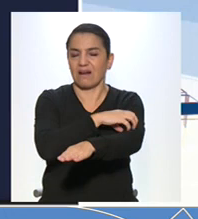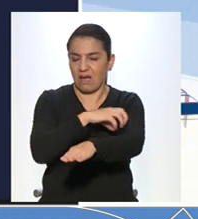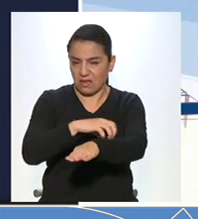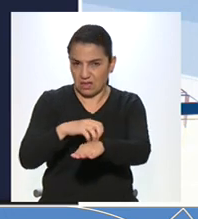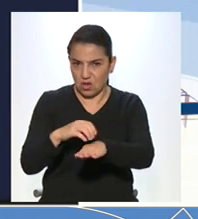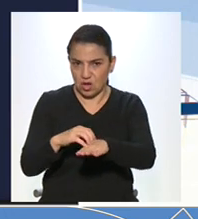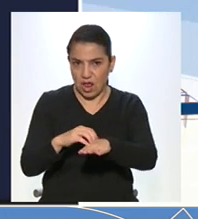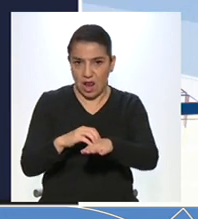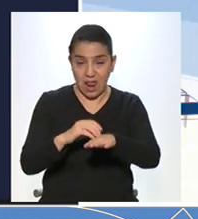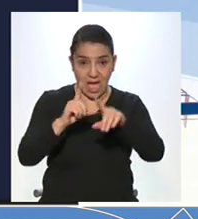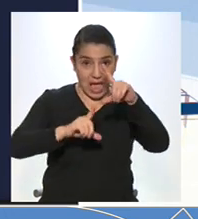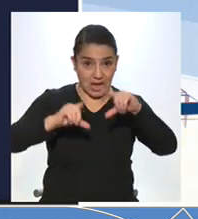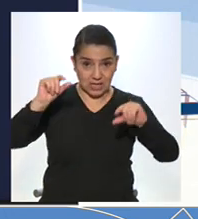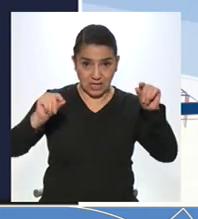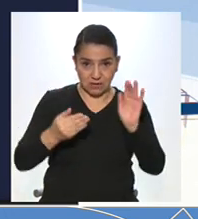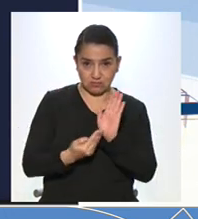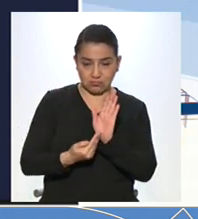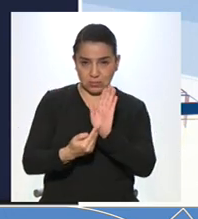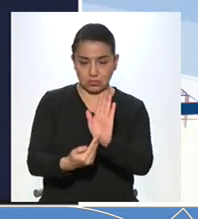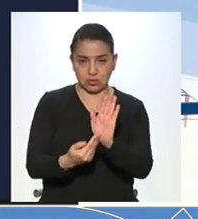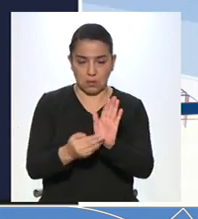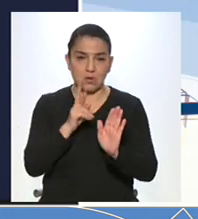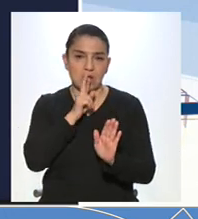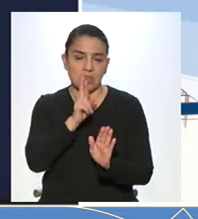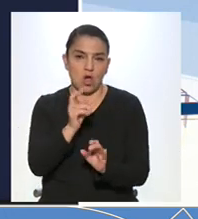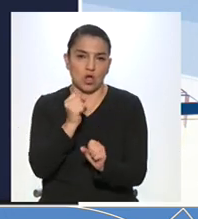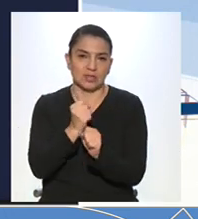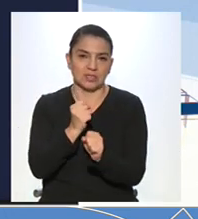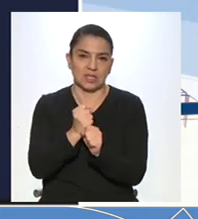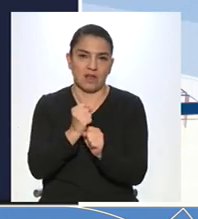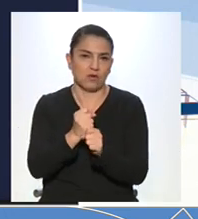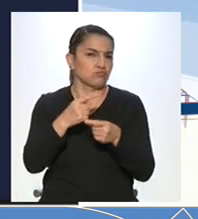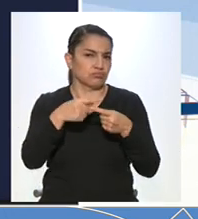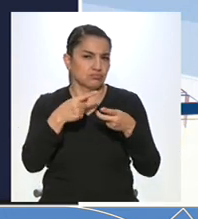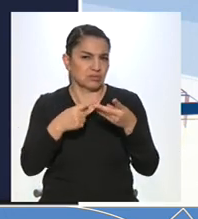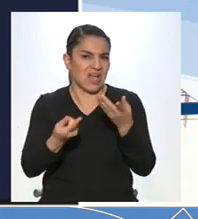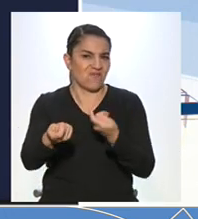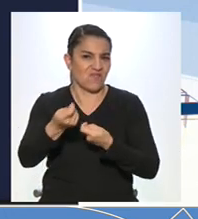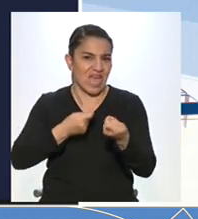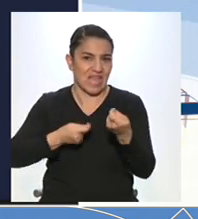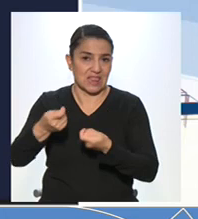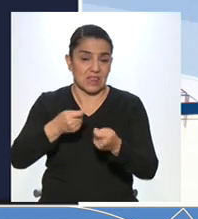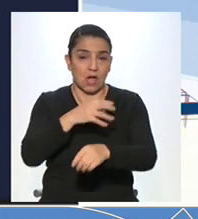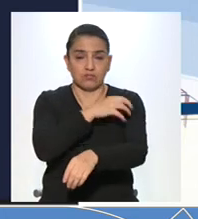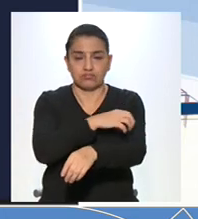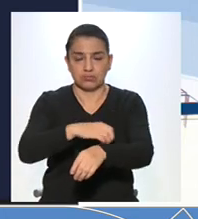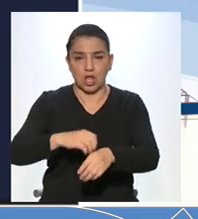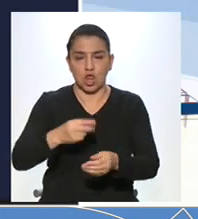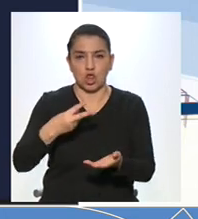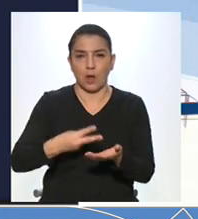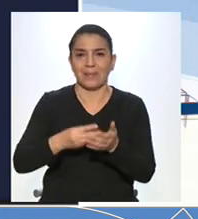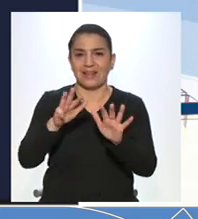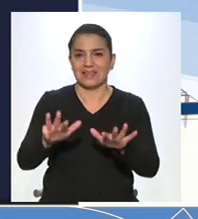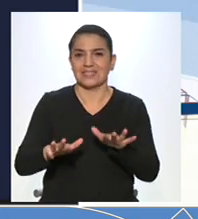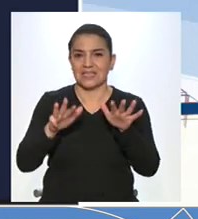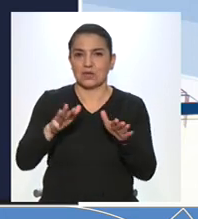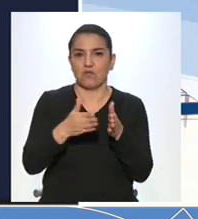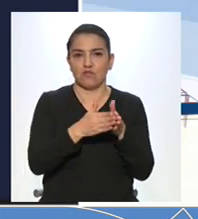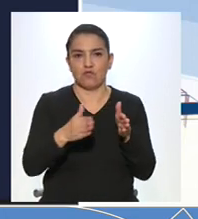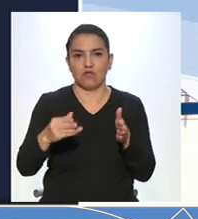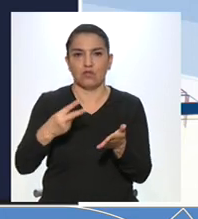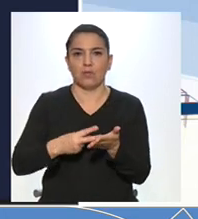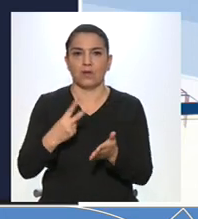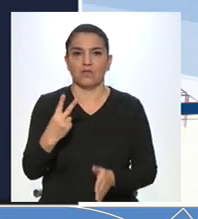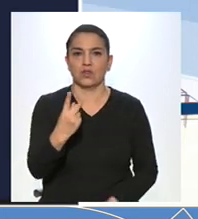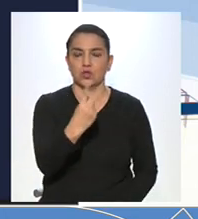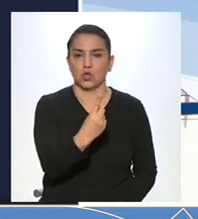En la gráfica, entonces, ilustramos el resultado de este trabajo, que es una serie de ventas en el territorio para el periodo 2019-2021,